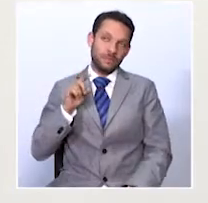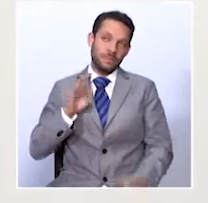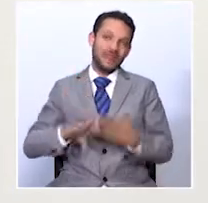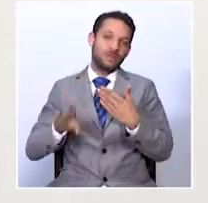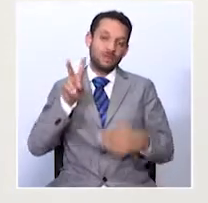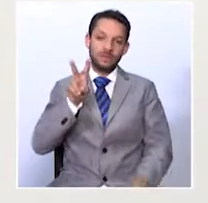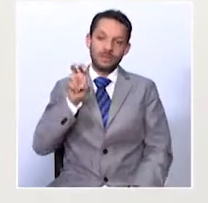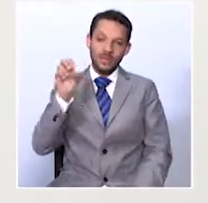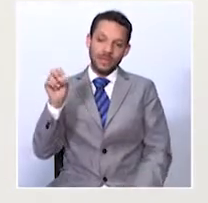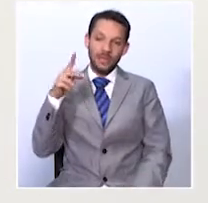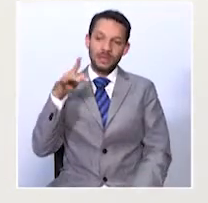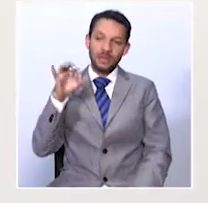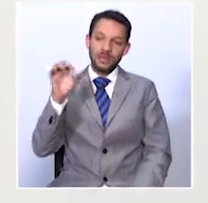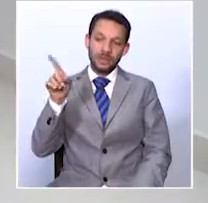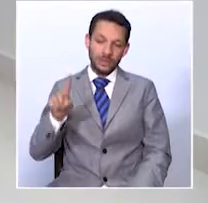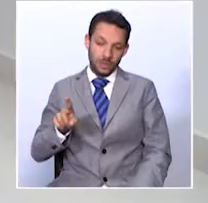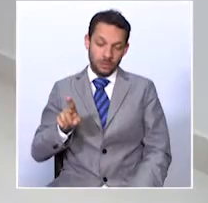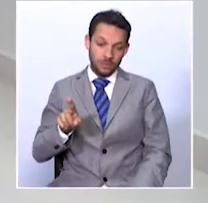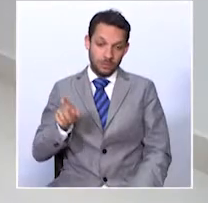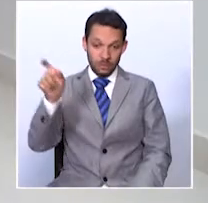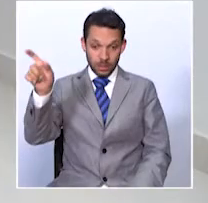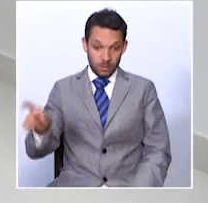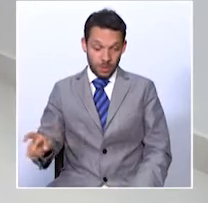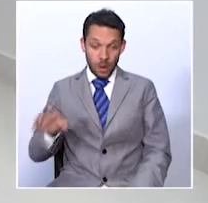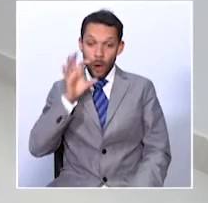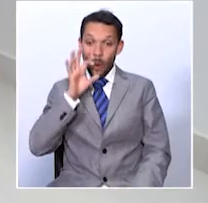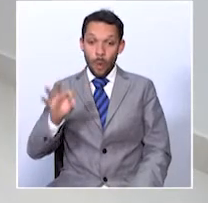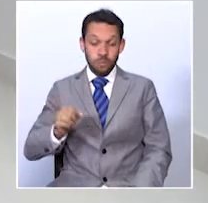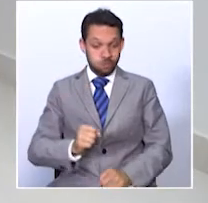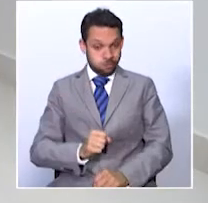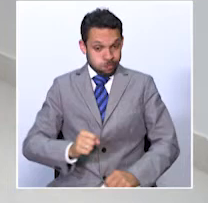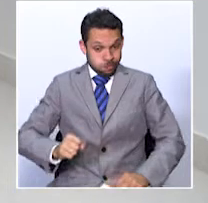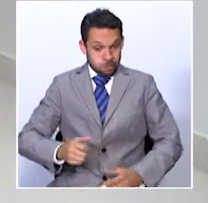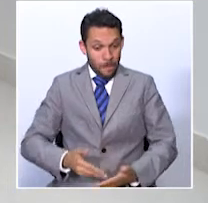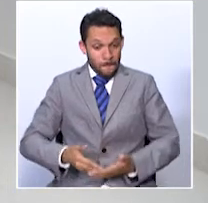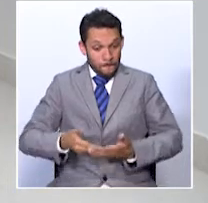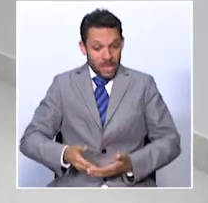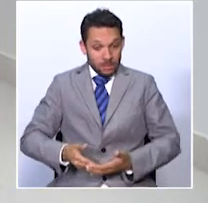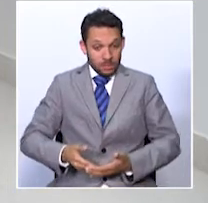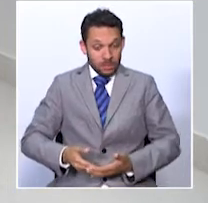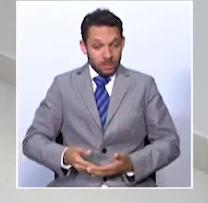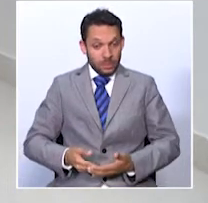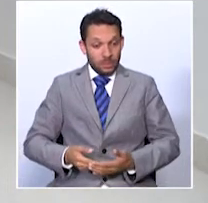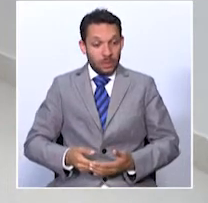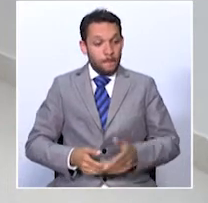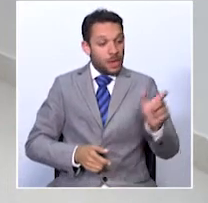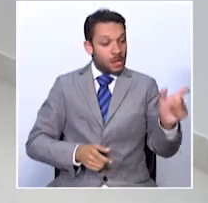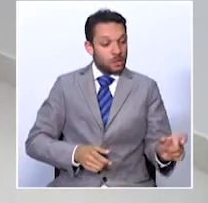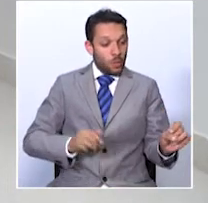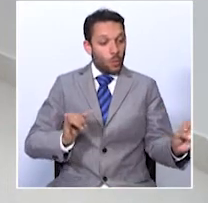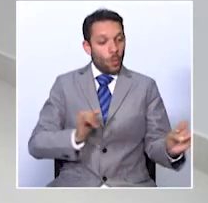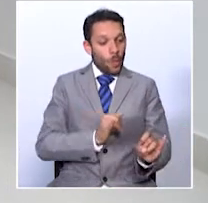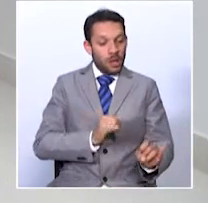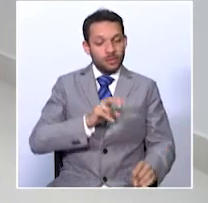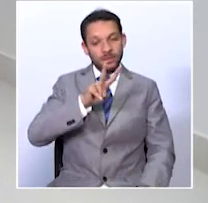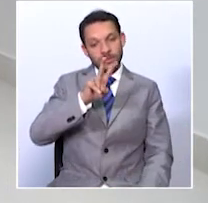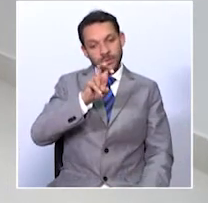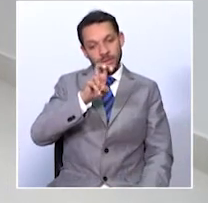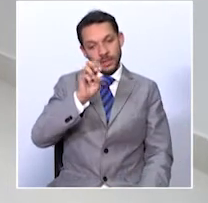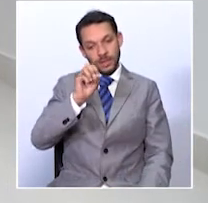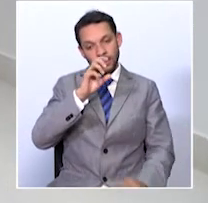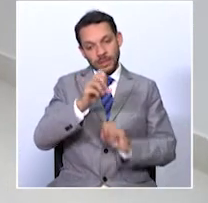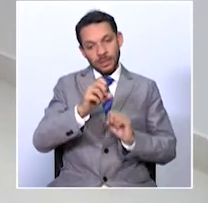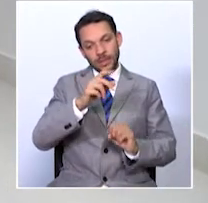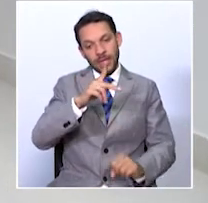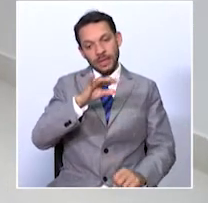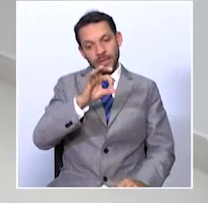Imagínense, 70 kilos es el peso de un hombre normal. Entonces se rebajó una persona, 70 kilos. Entonces,